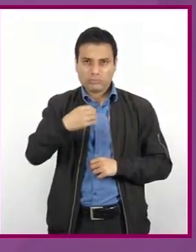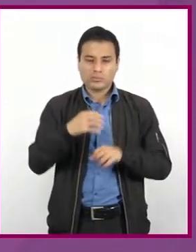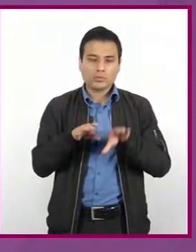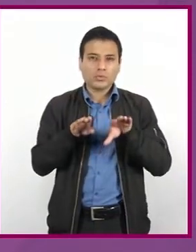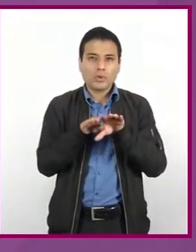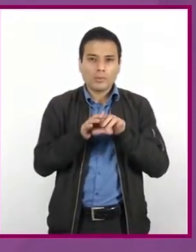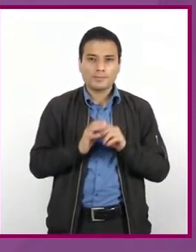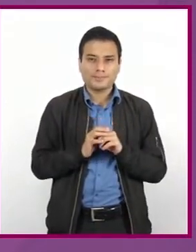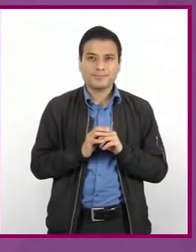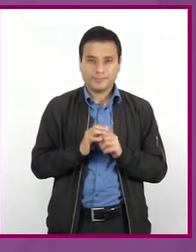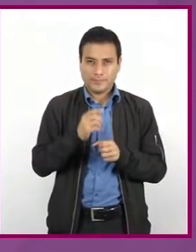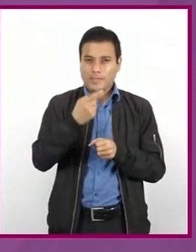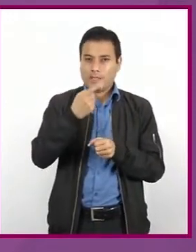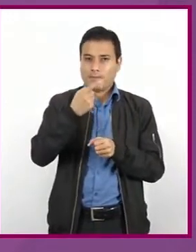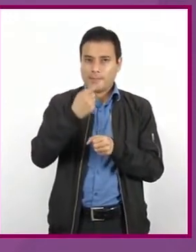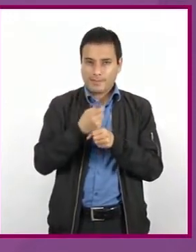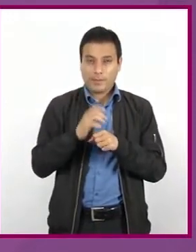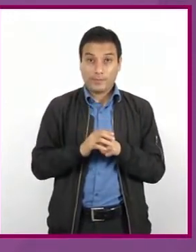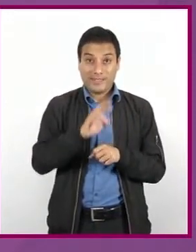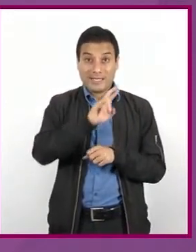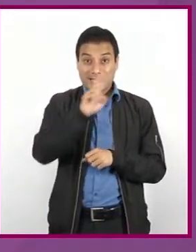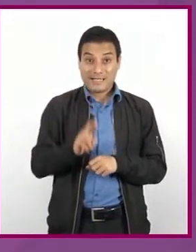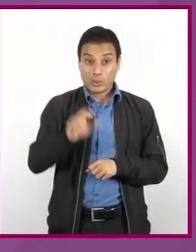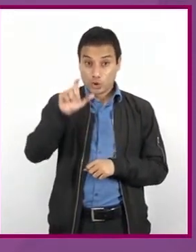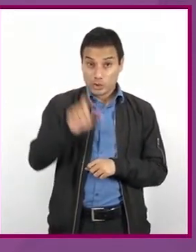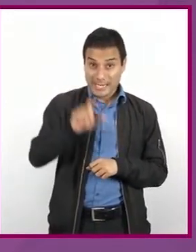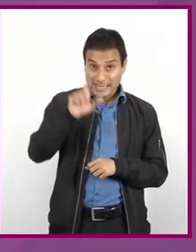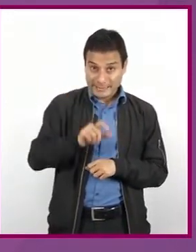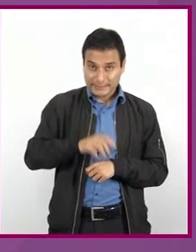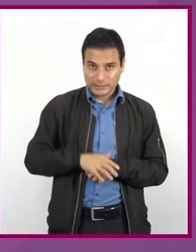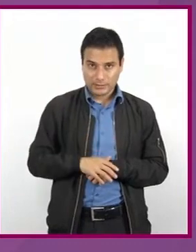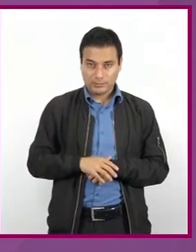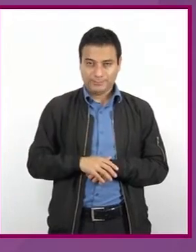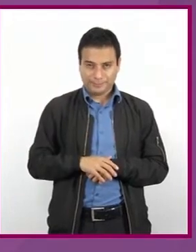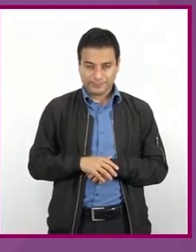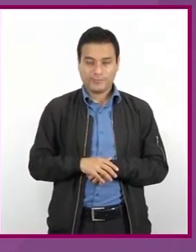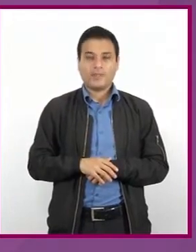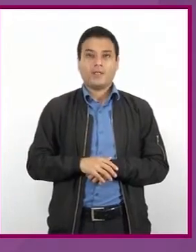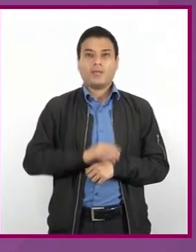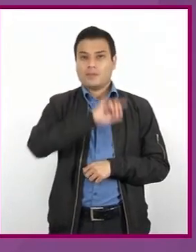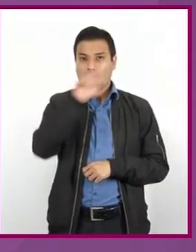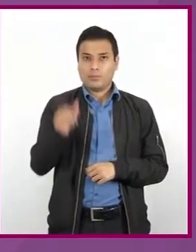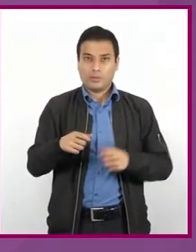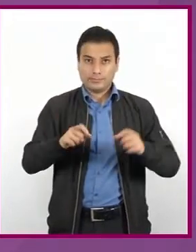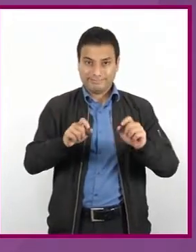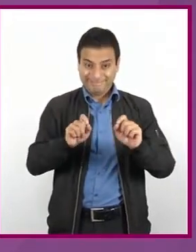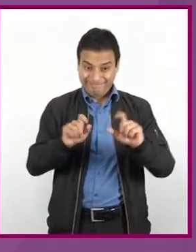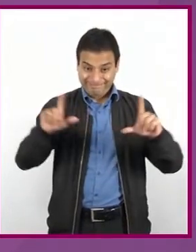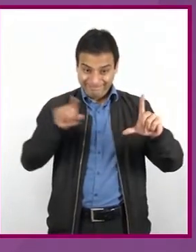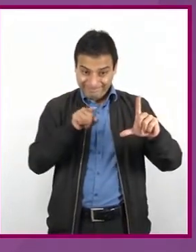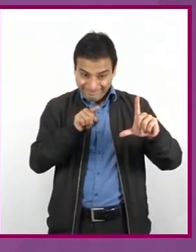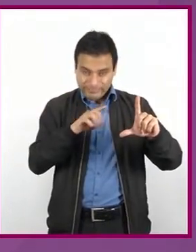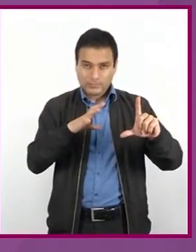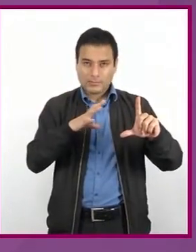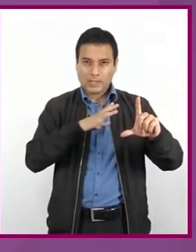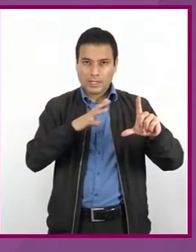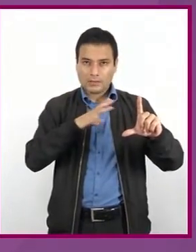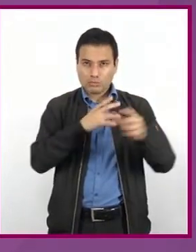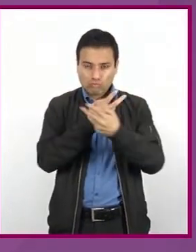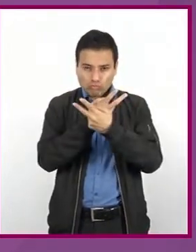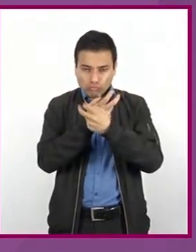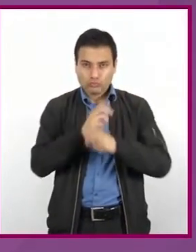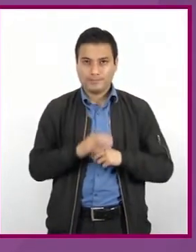se genera un haz de rayos X que atraviesa el cuerpo. La imagen se presenta dependiendo del tipo de tejido.